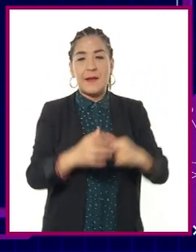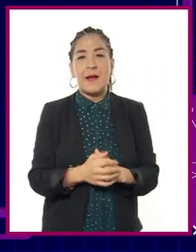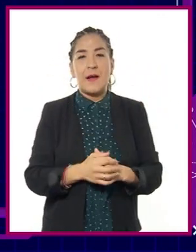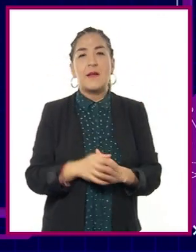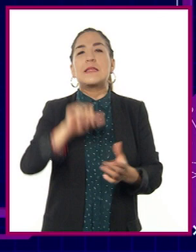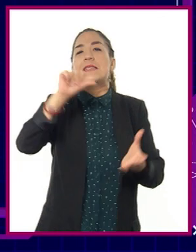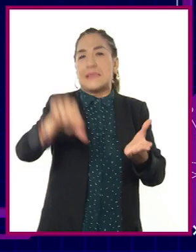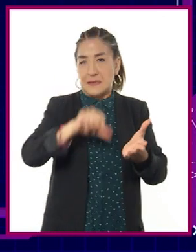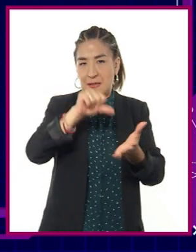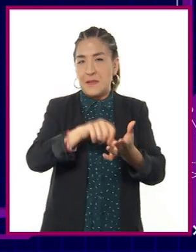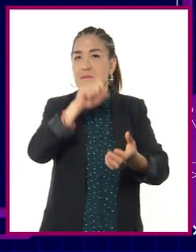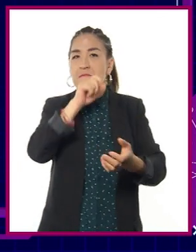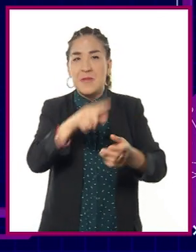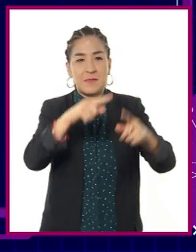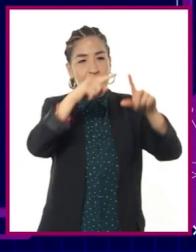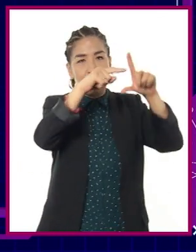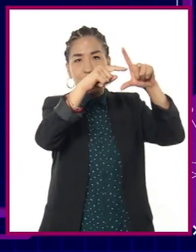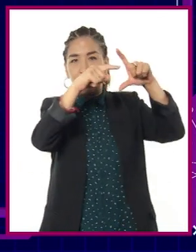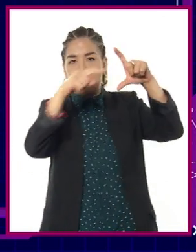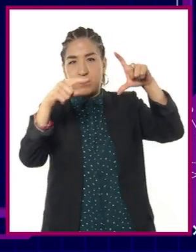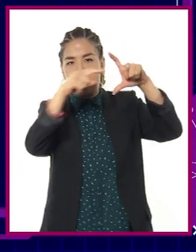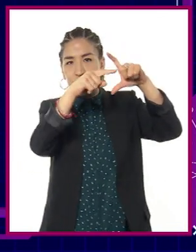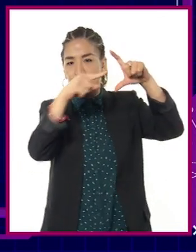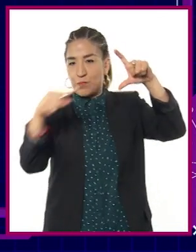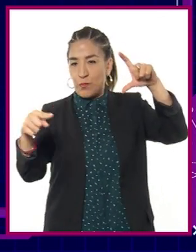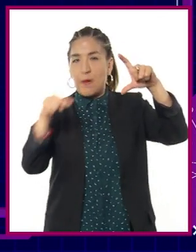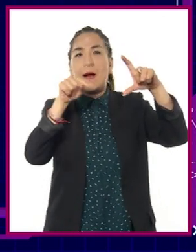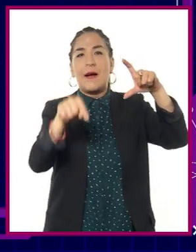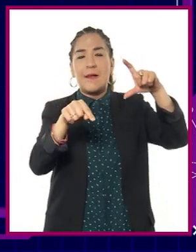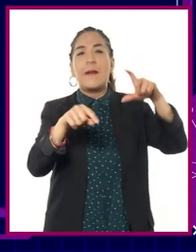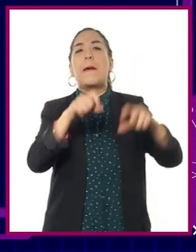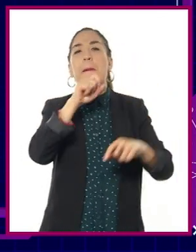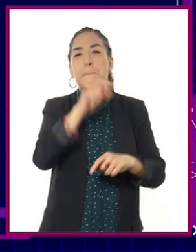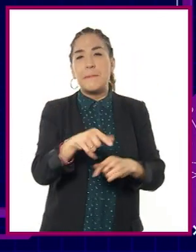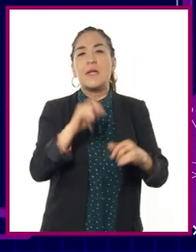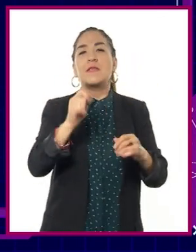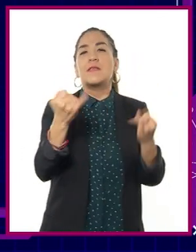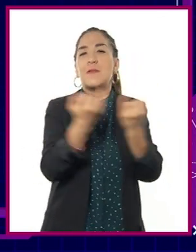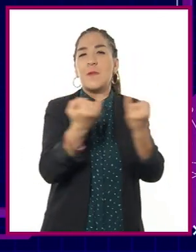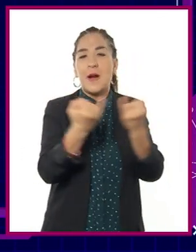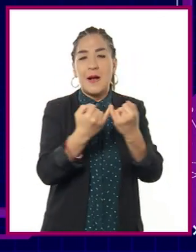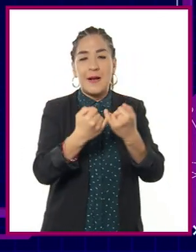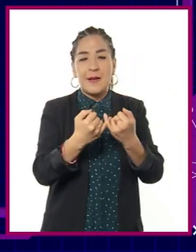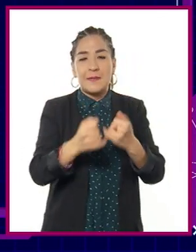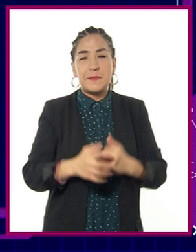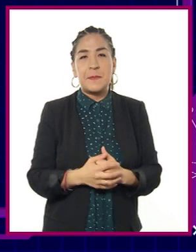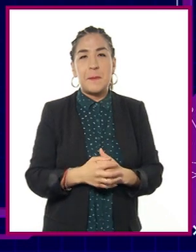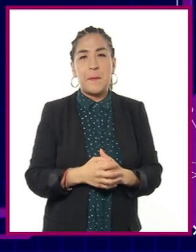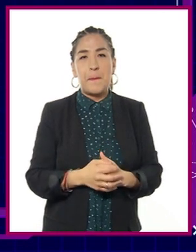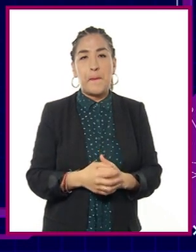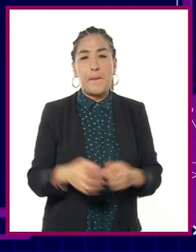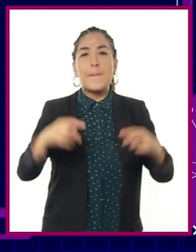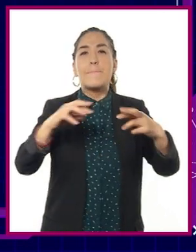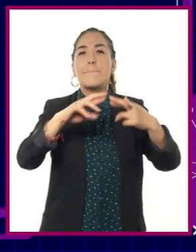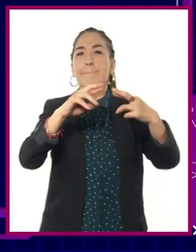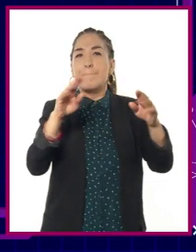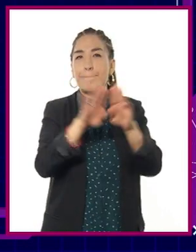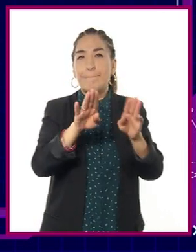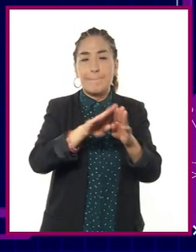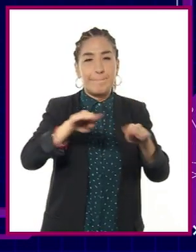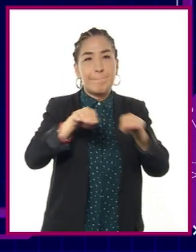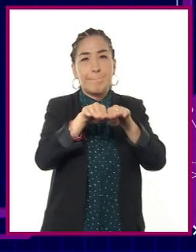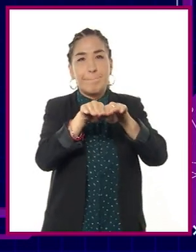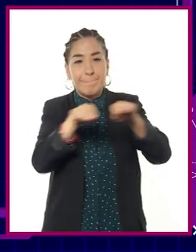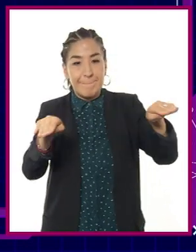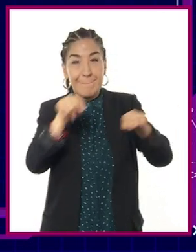por el centro, considerado asimismo como una cuerda que pasa por el centro y mide